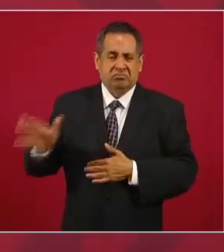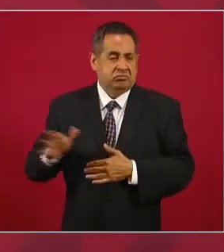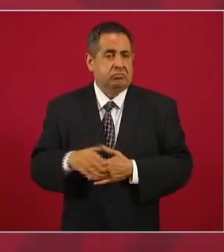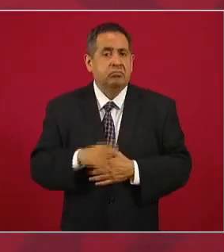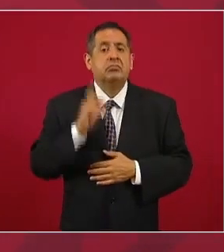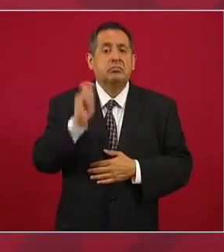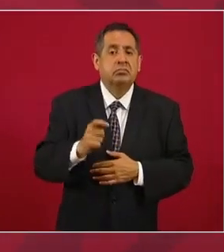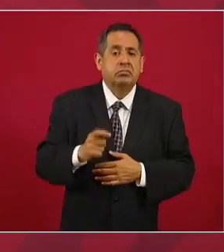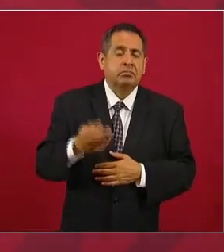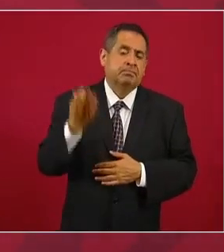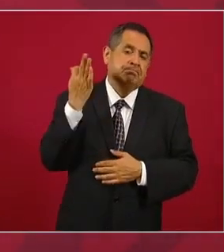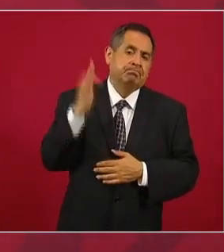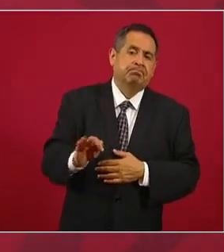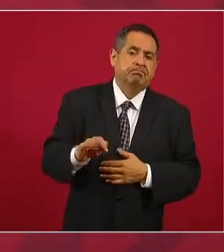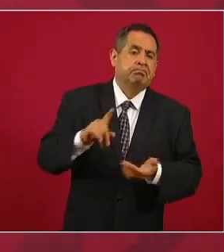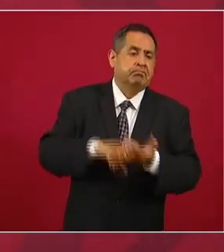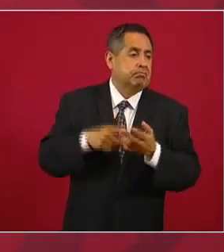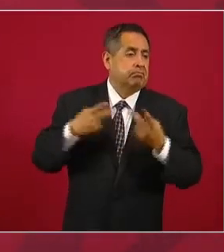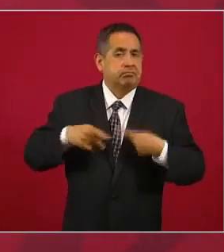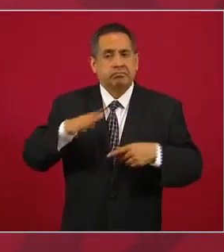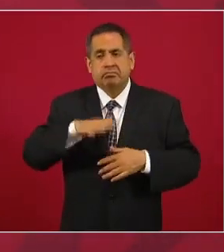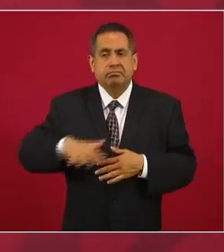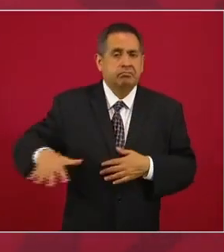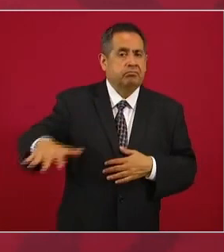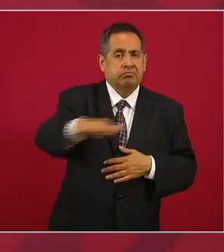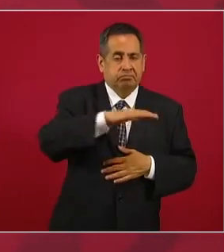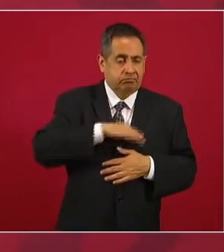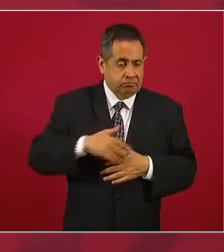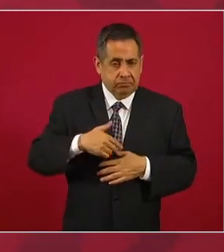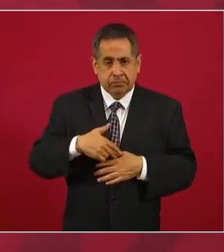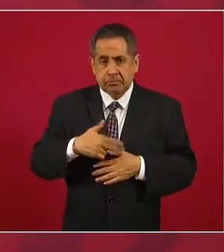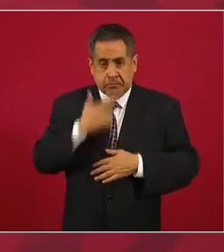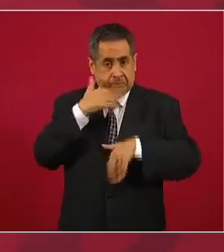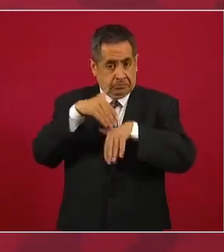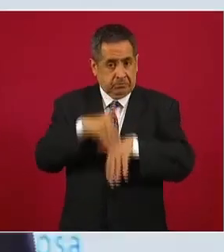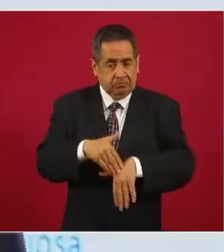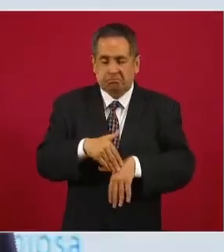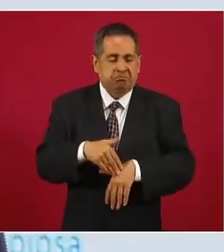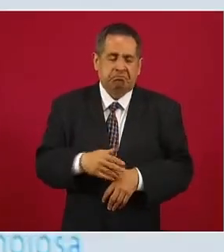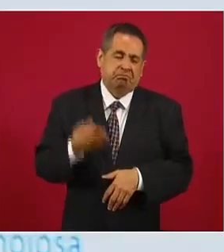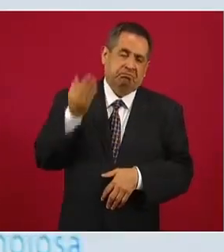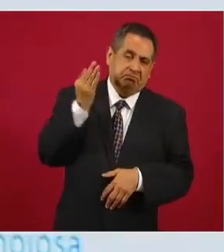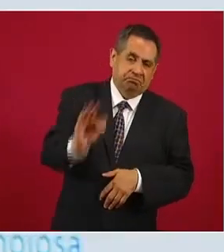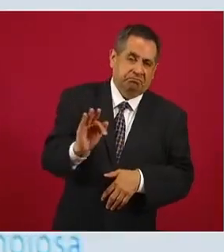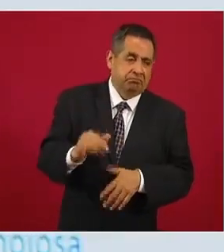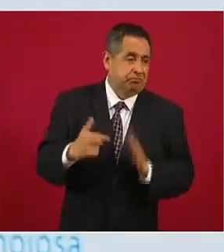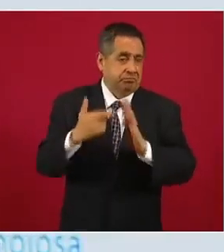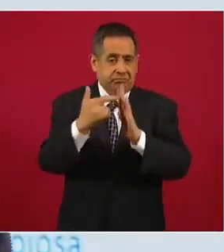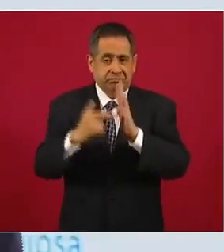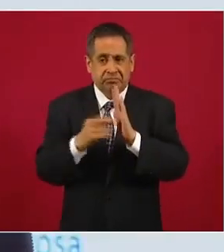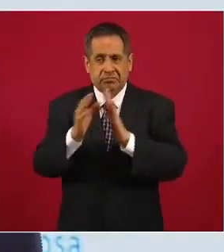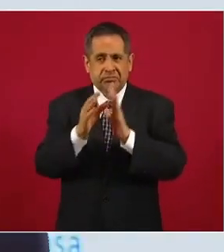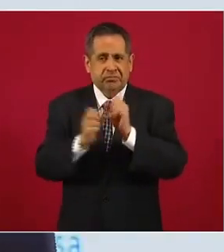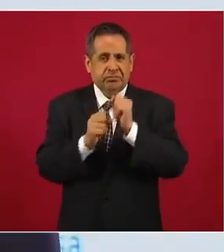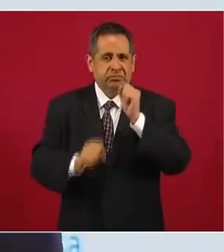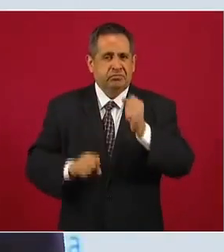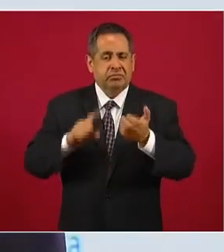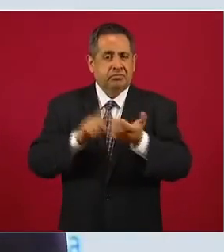traicionó el mandato democrático al que se debía y los principios mismos